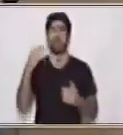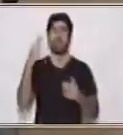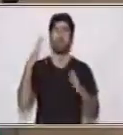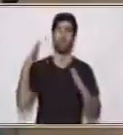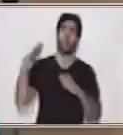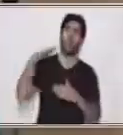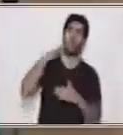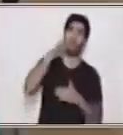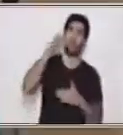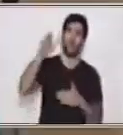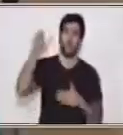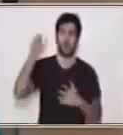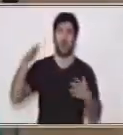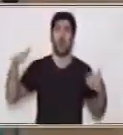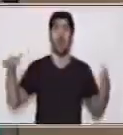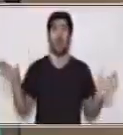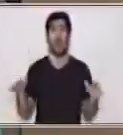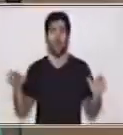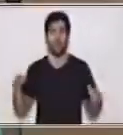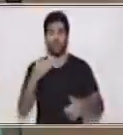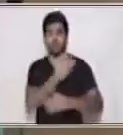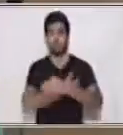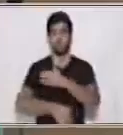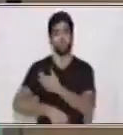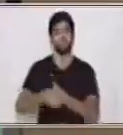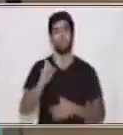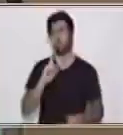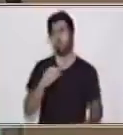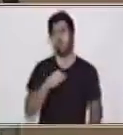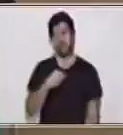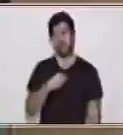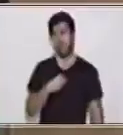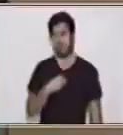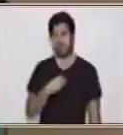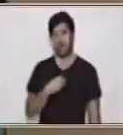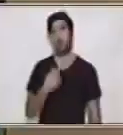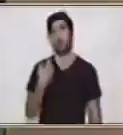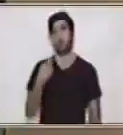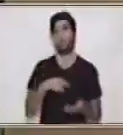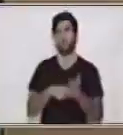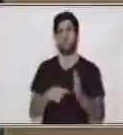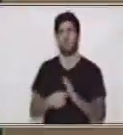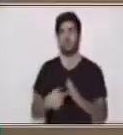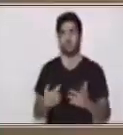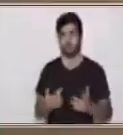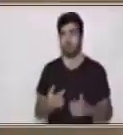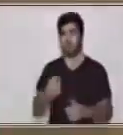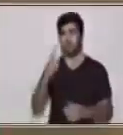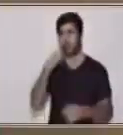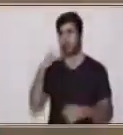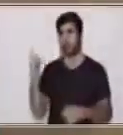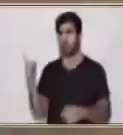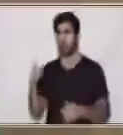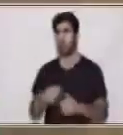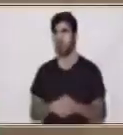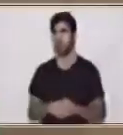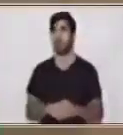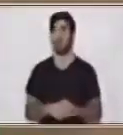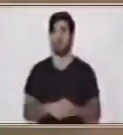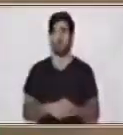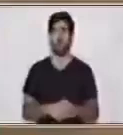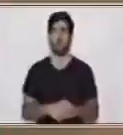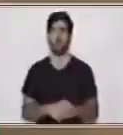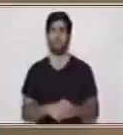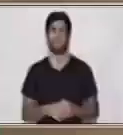El ave sin alas no le quiere. Un ave sin alas, ¿de qué estoy hablando entonces? Correcto,